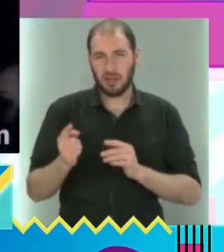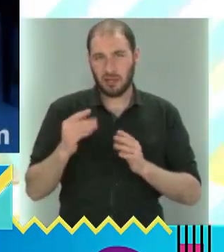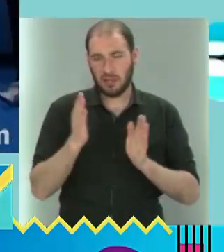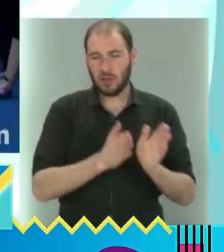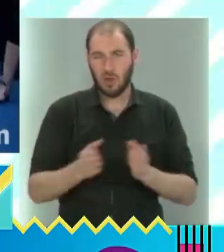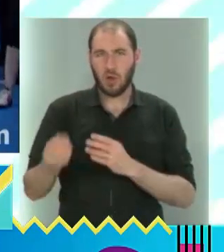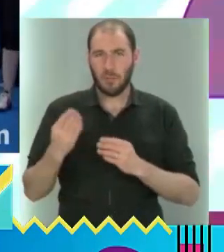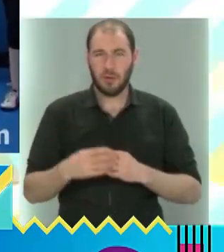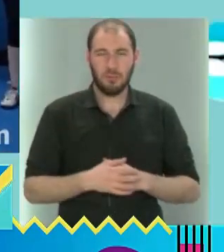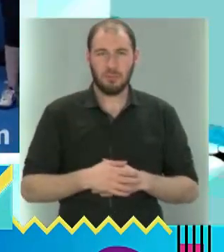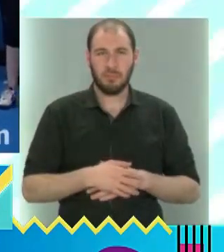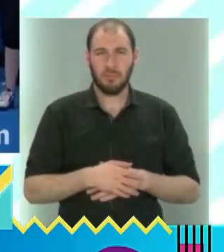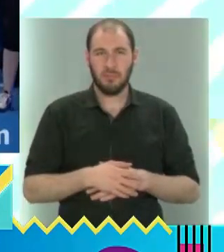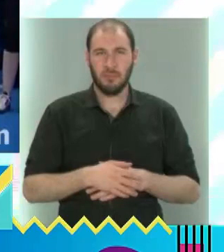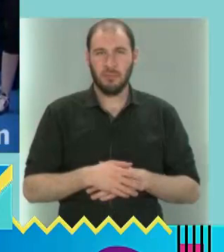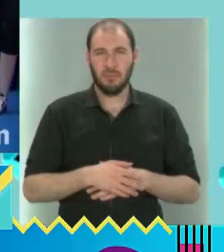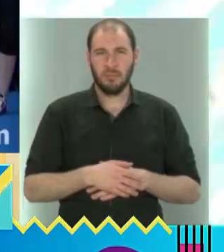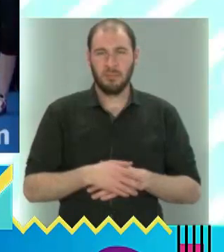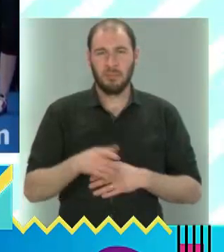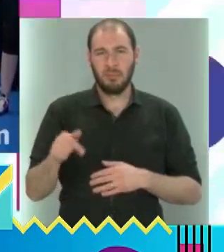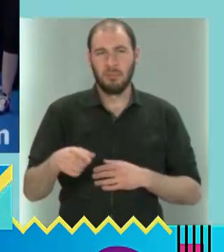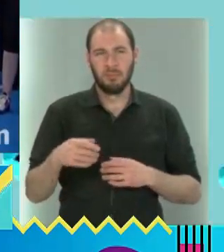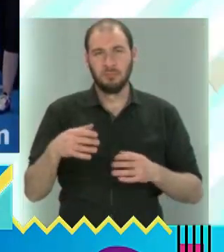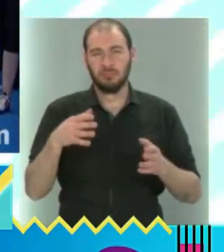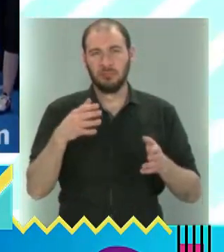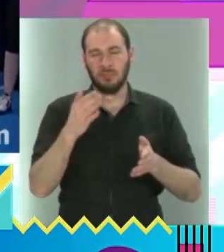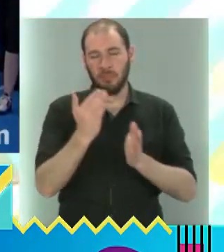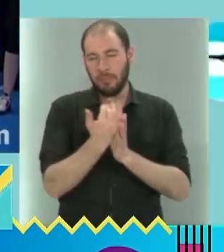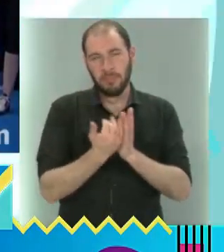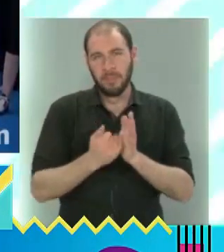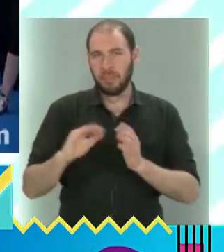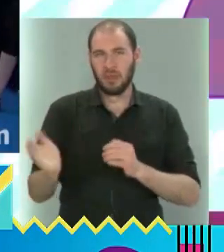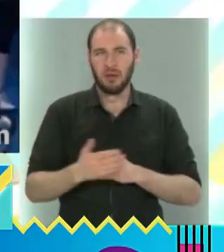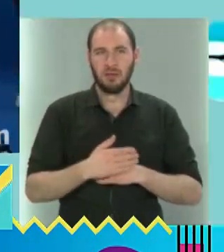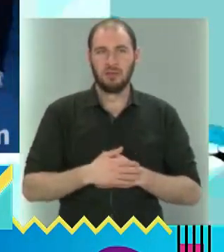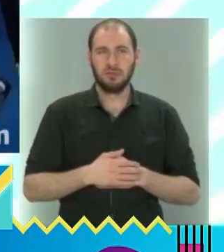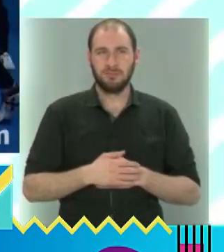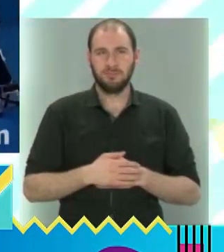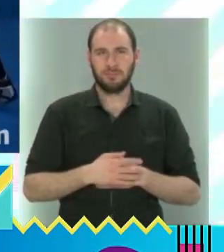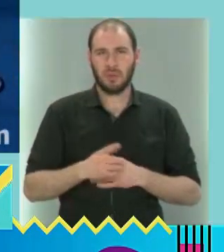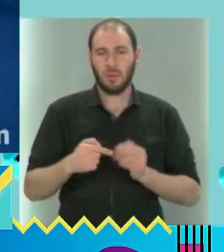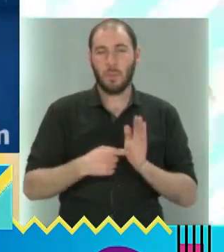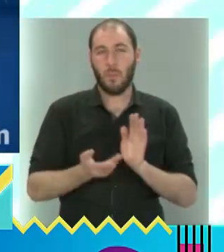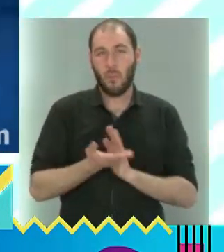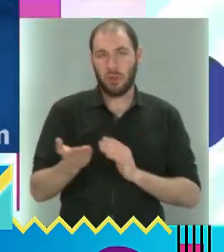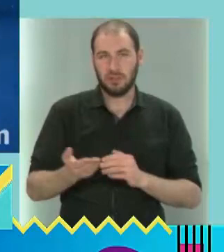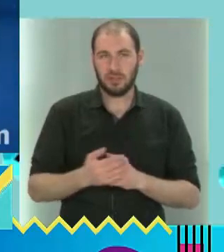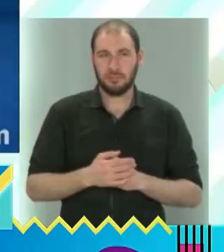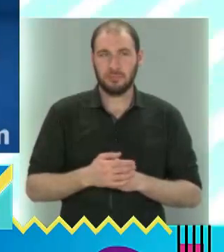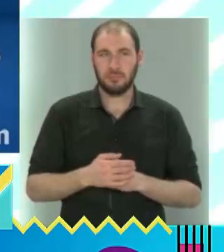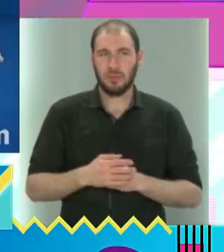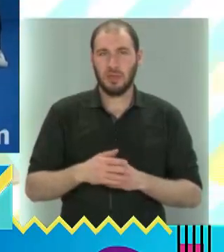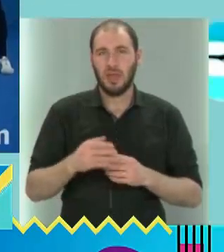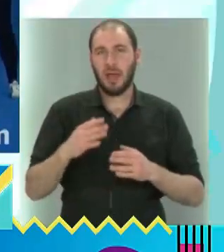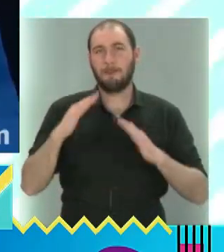siguiente. Van a encontrar todas las disciplinas en la exposición de todas